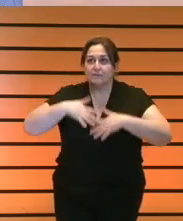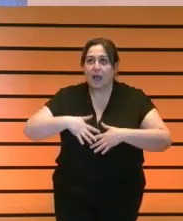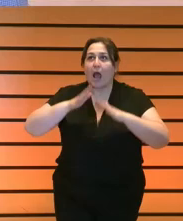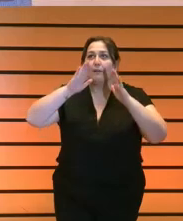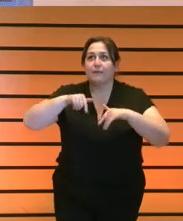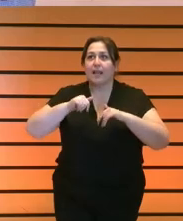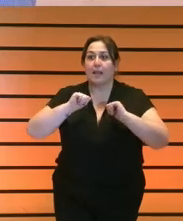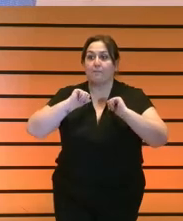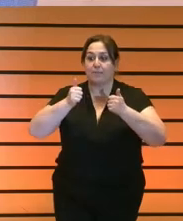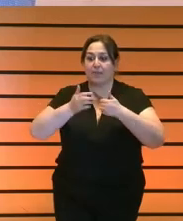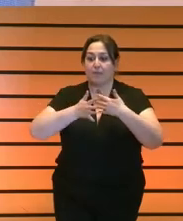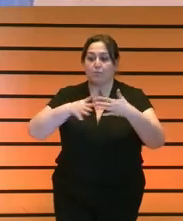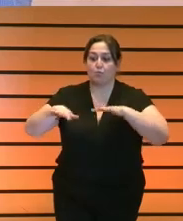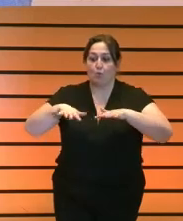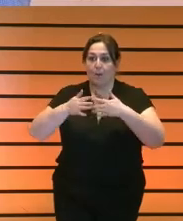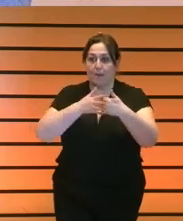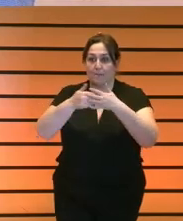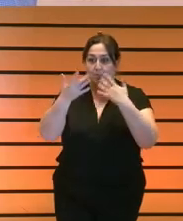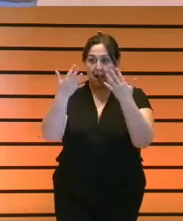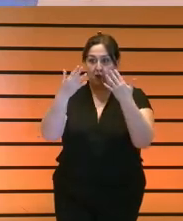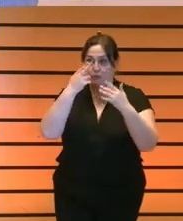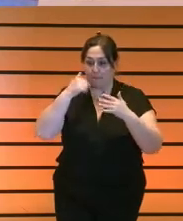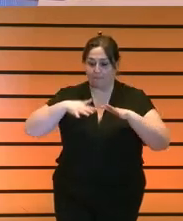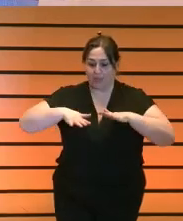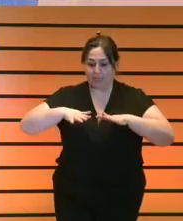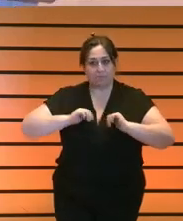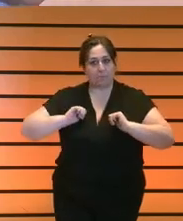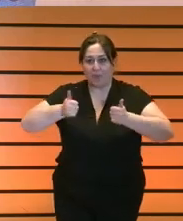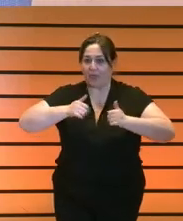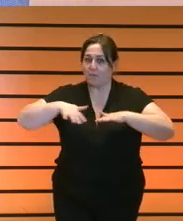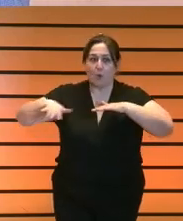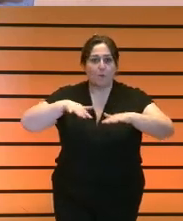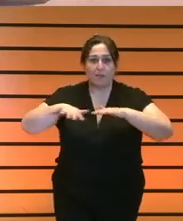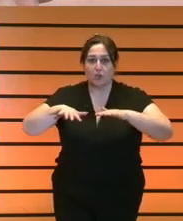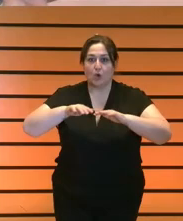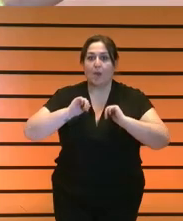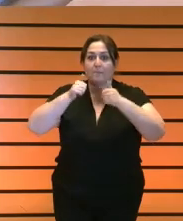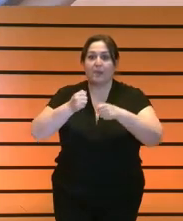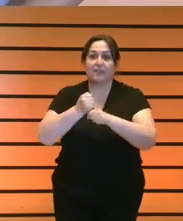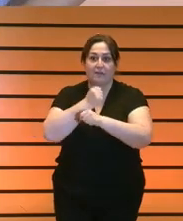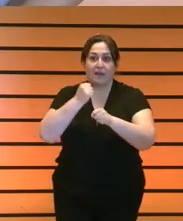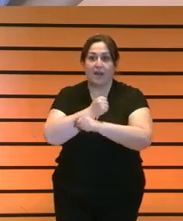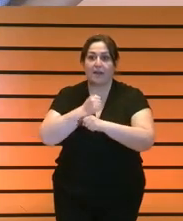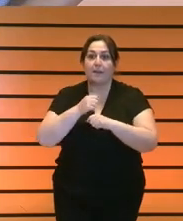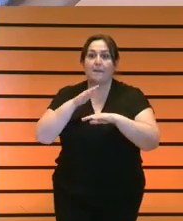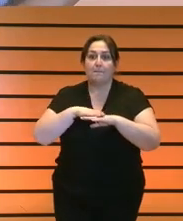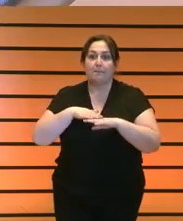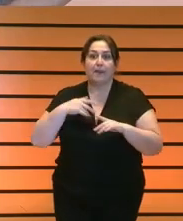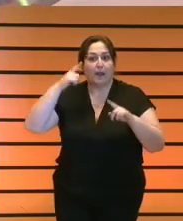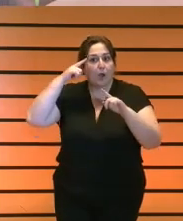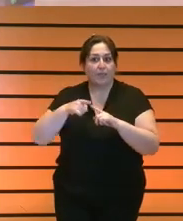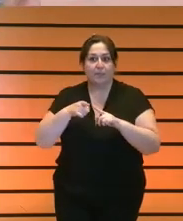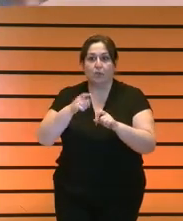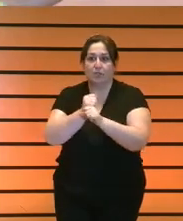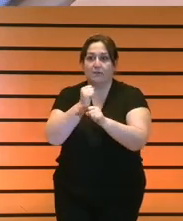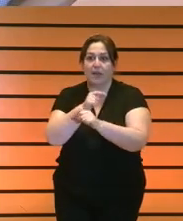involucren a las manos y se pongan, y a los pies, para ponernos en movimiento y para poner manos en la tarea de abordar